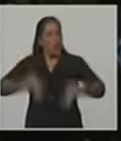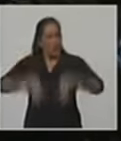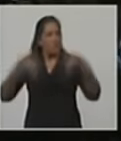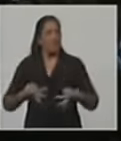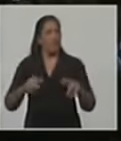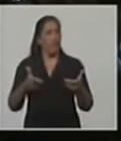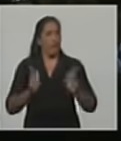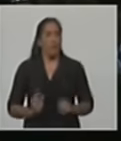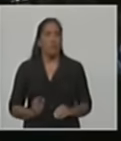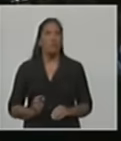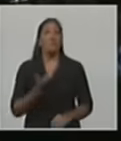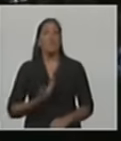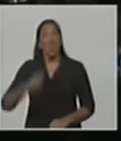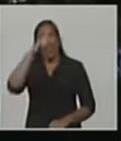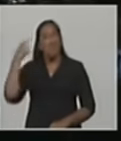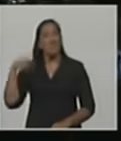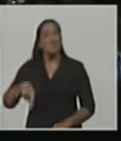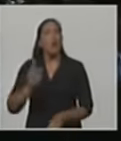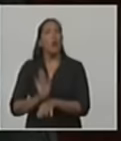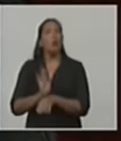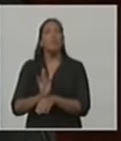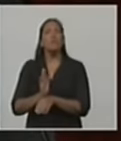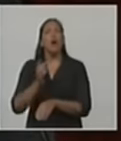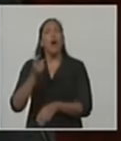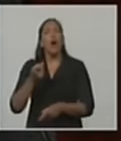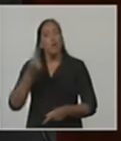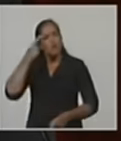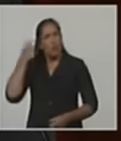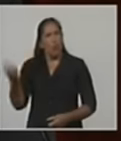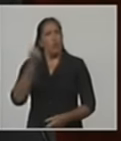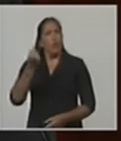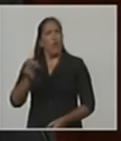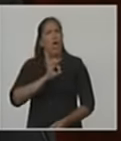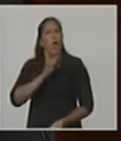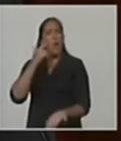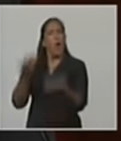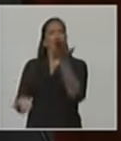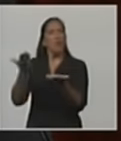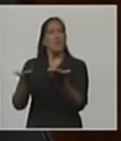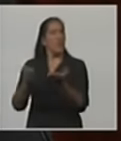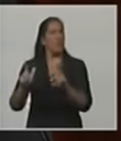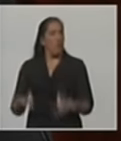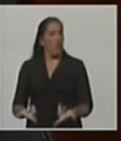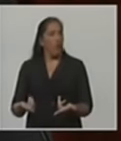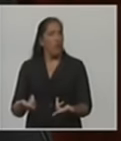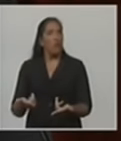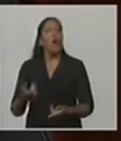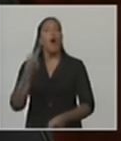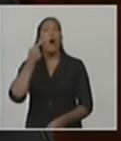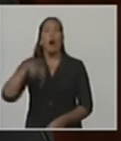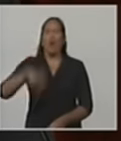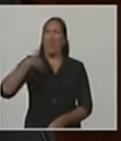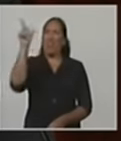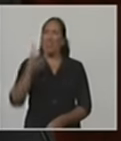Encontramos un Estado que dio poca importancia al rol de la evaluación. En algunas jurisdicciones donde se aplicó la prueba nacional de